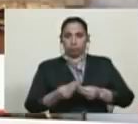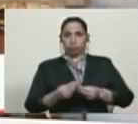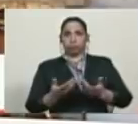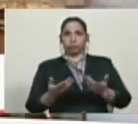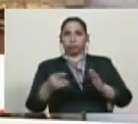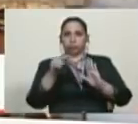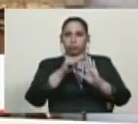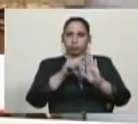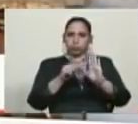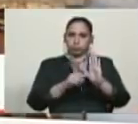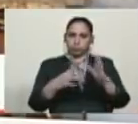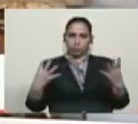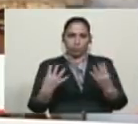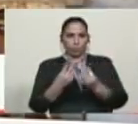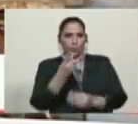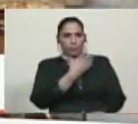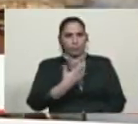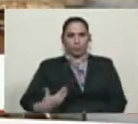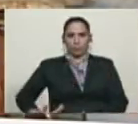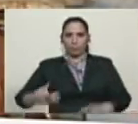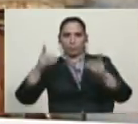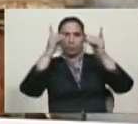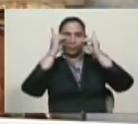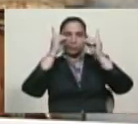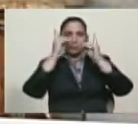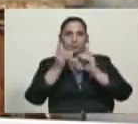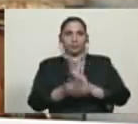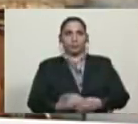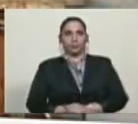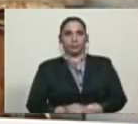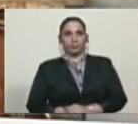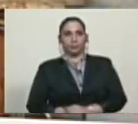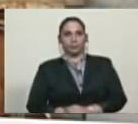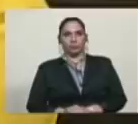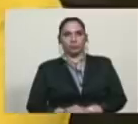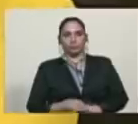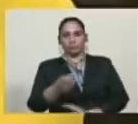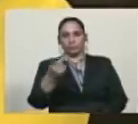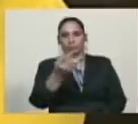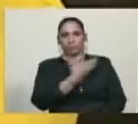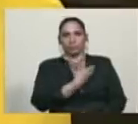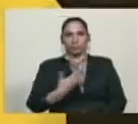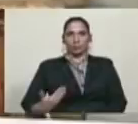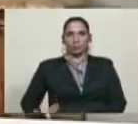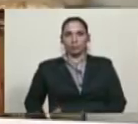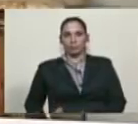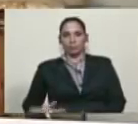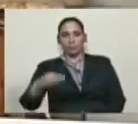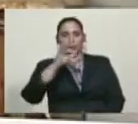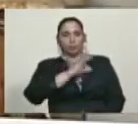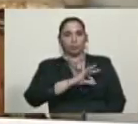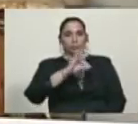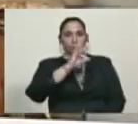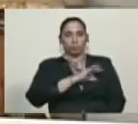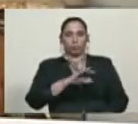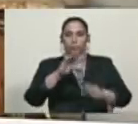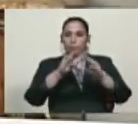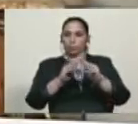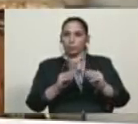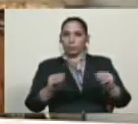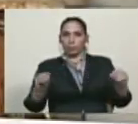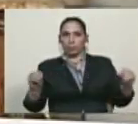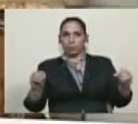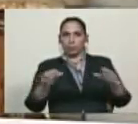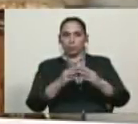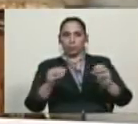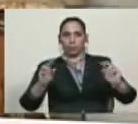con la vicepresidenta ejecutiva doctora del cje rodríguez el vicepresidente del socialismo y de todos los temas